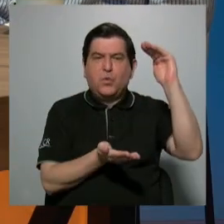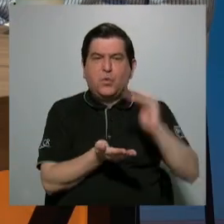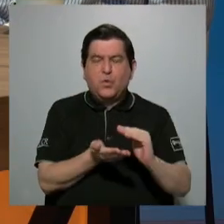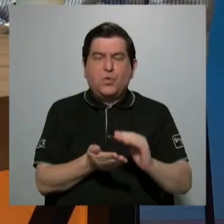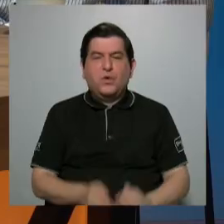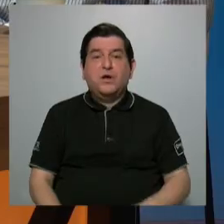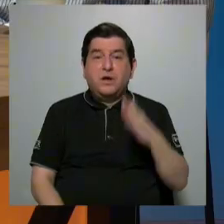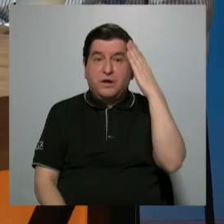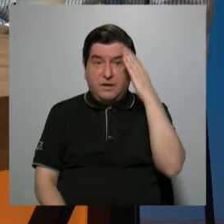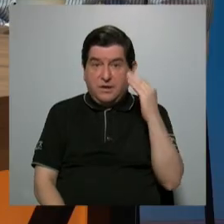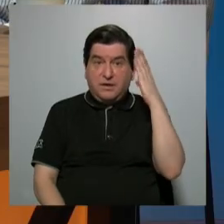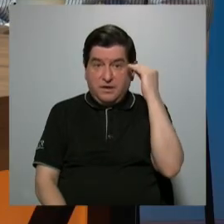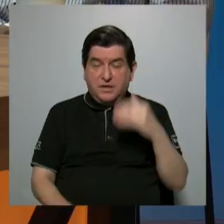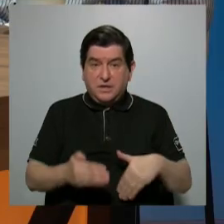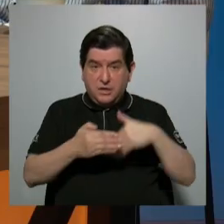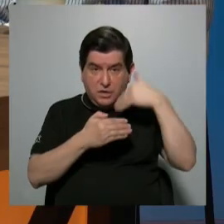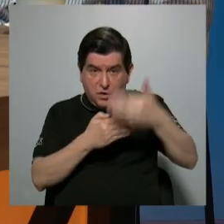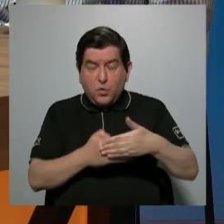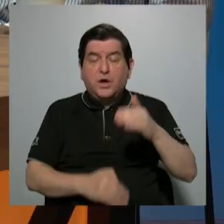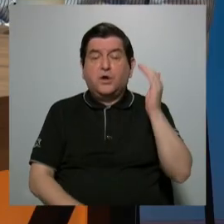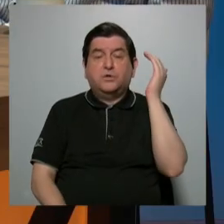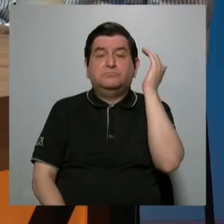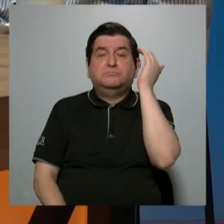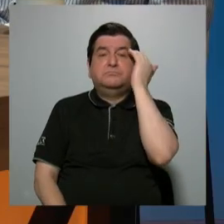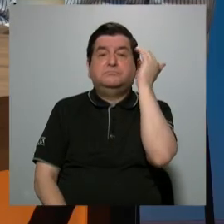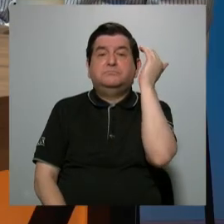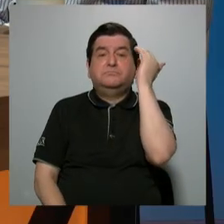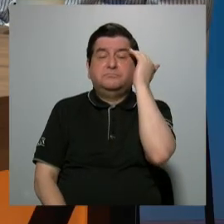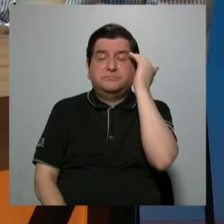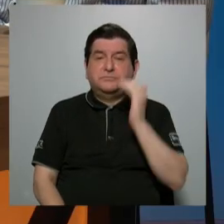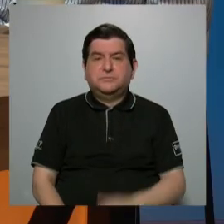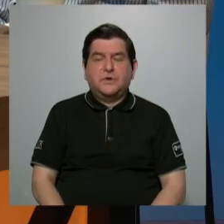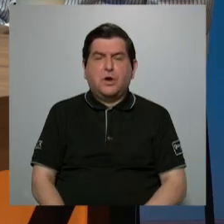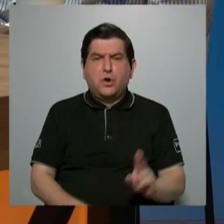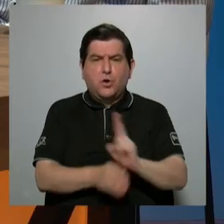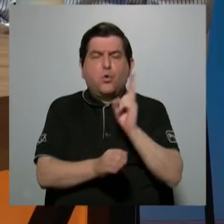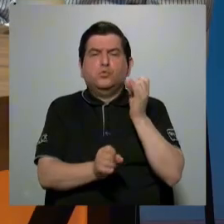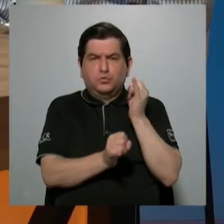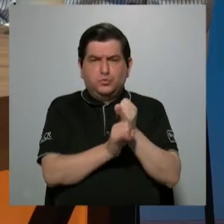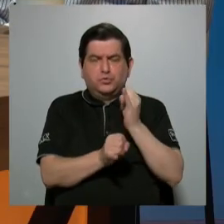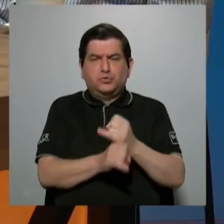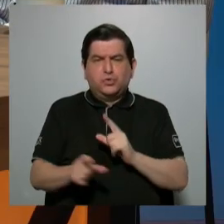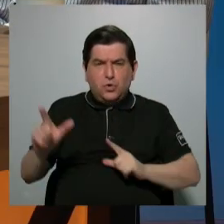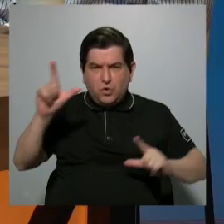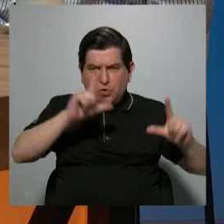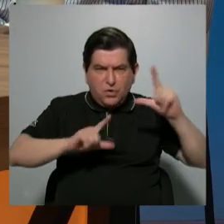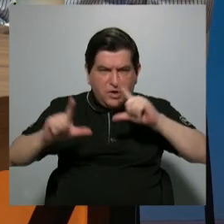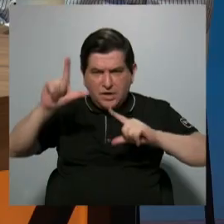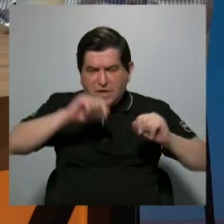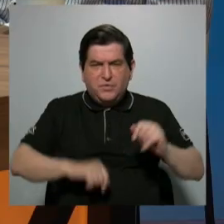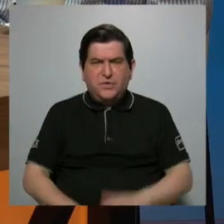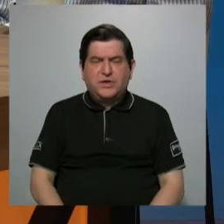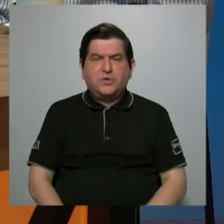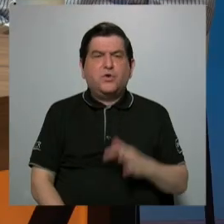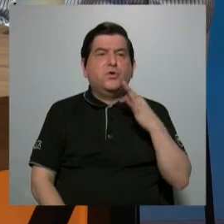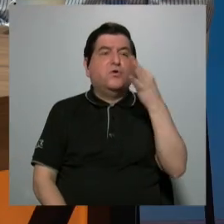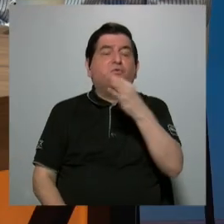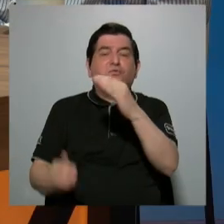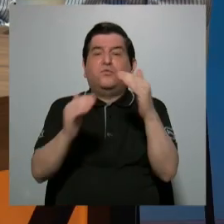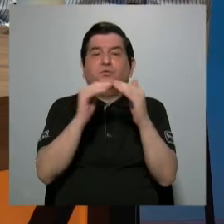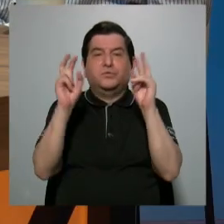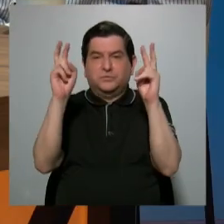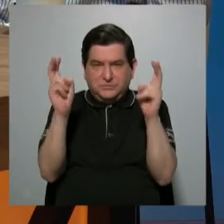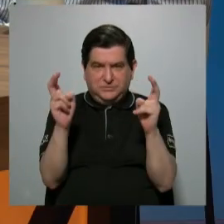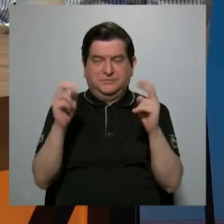ellos tuvieron la sabiduría de institucionalizarla en el Laboratorio para el Futuro de las Ciudades,